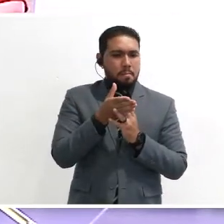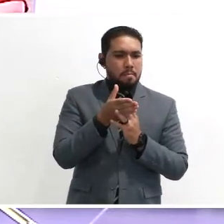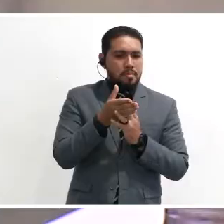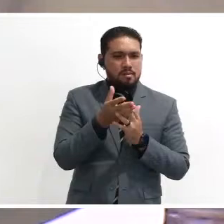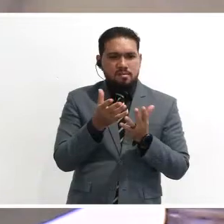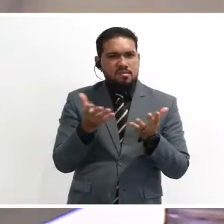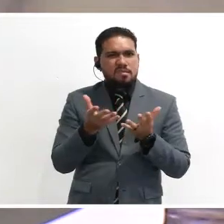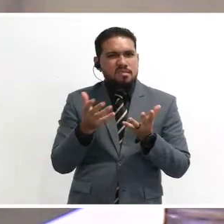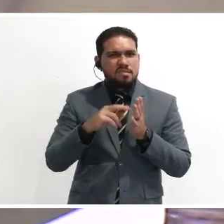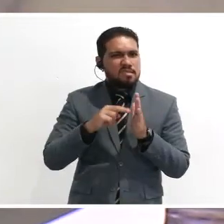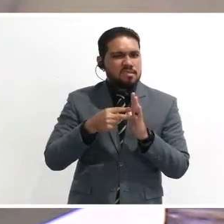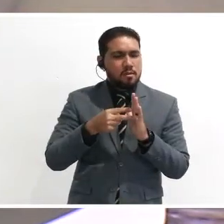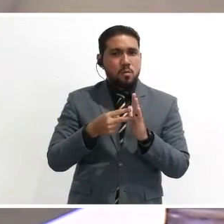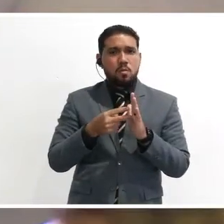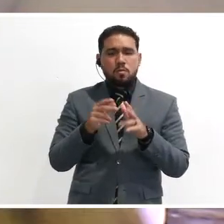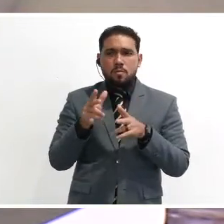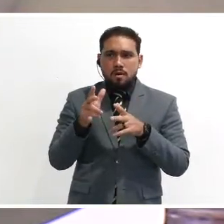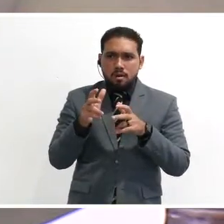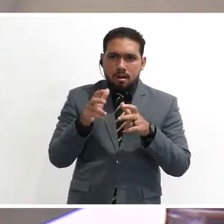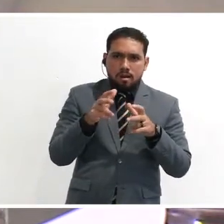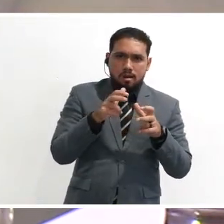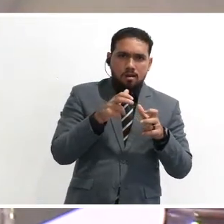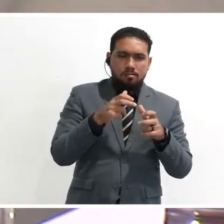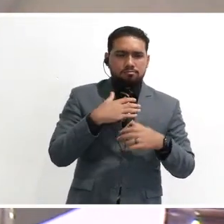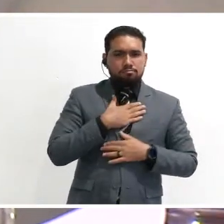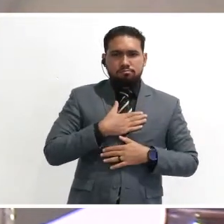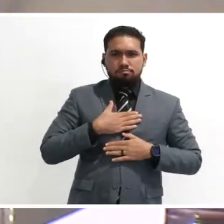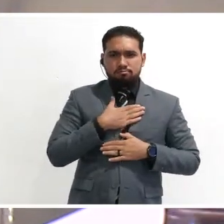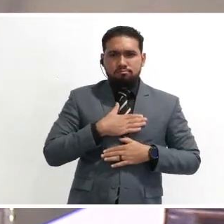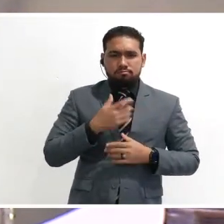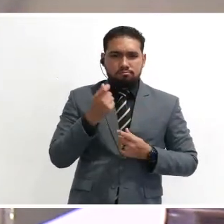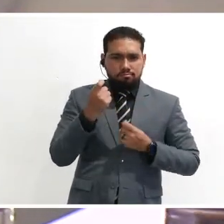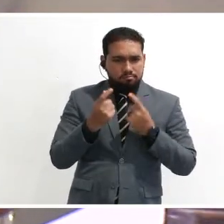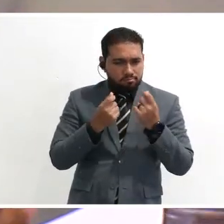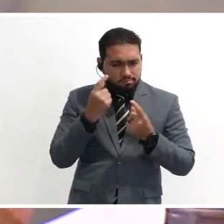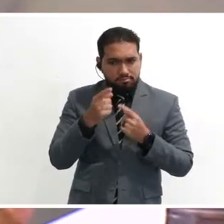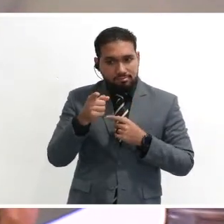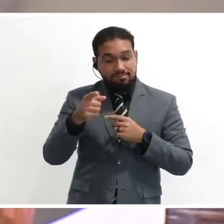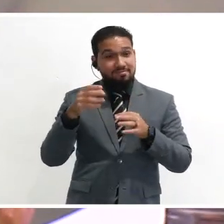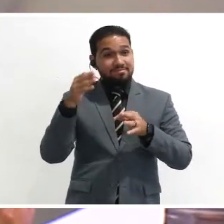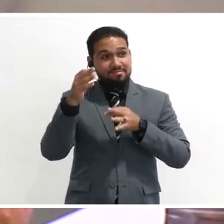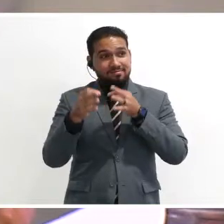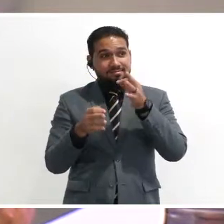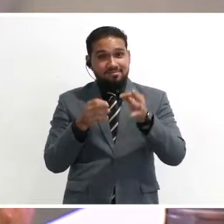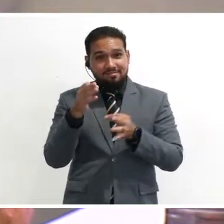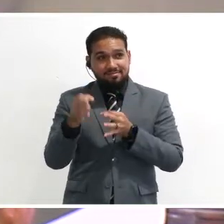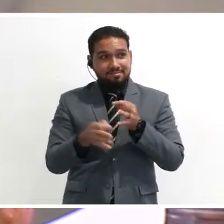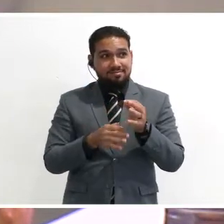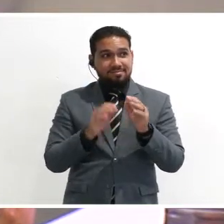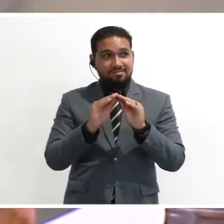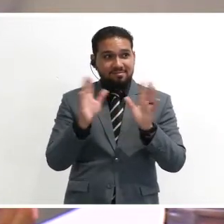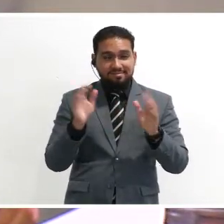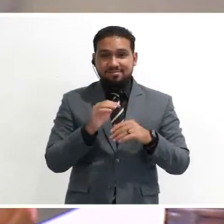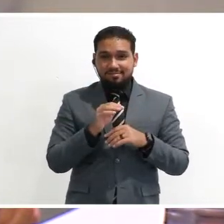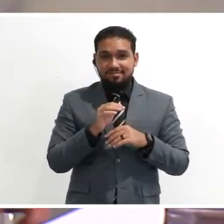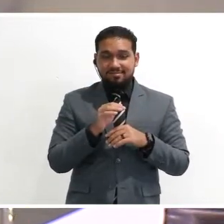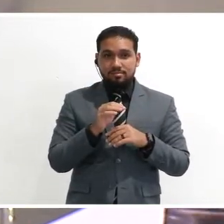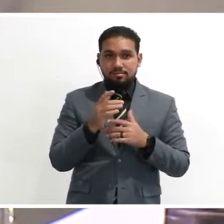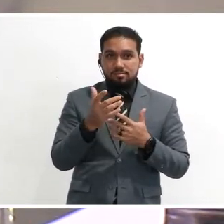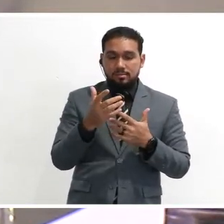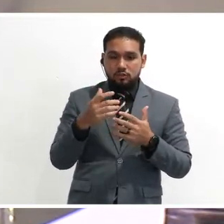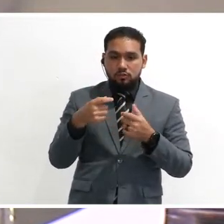que en definitiva involucra, como bien nos ha explicado Paul, una serie de disciplinas. No solamente